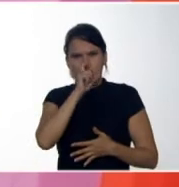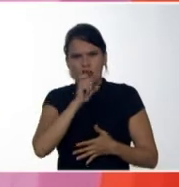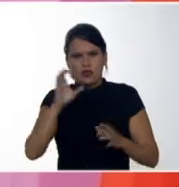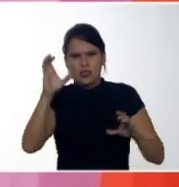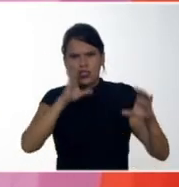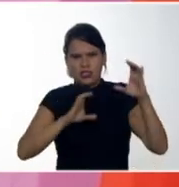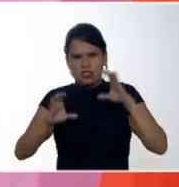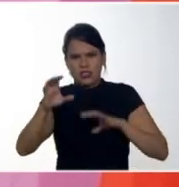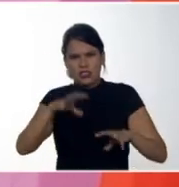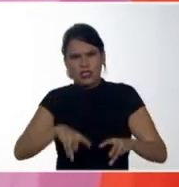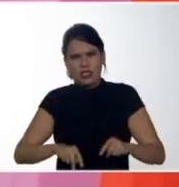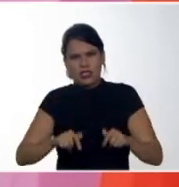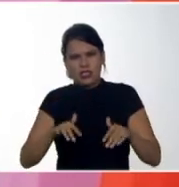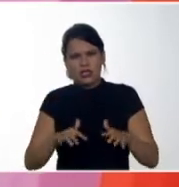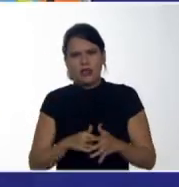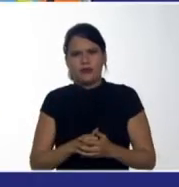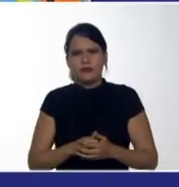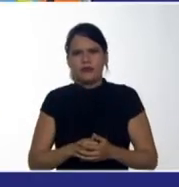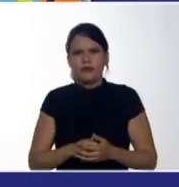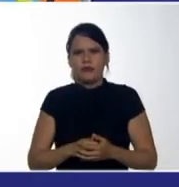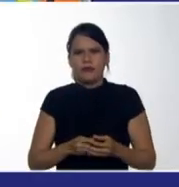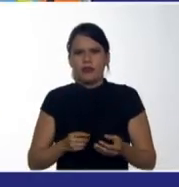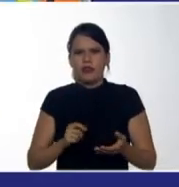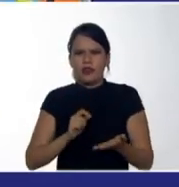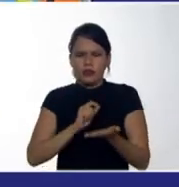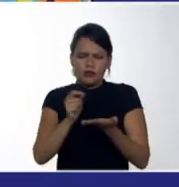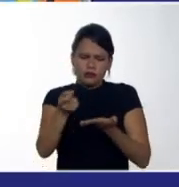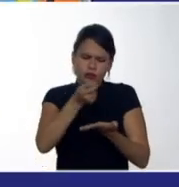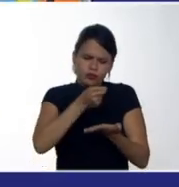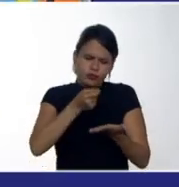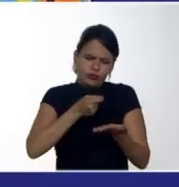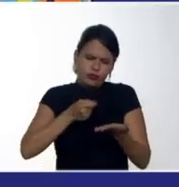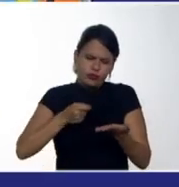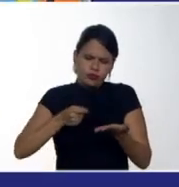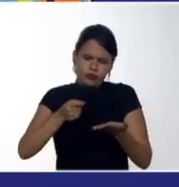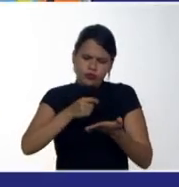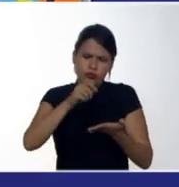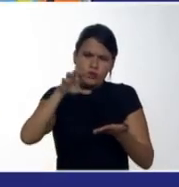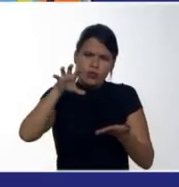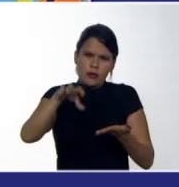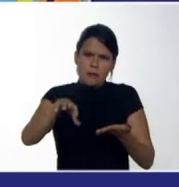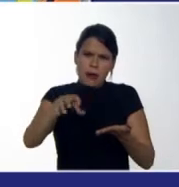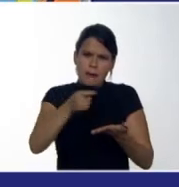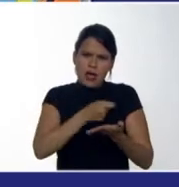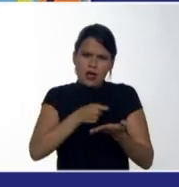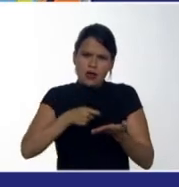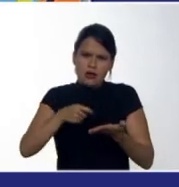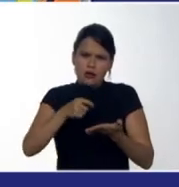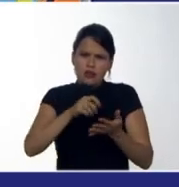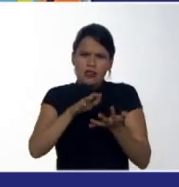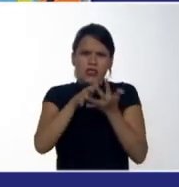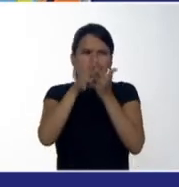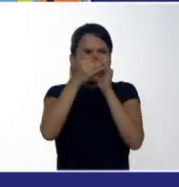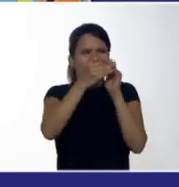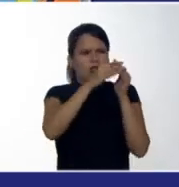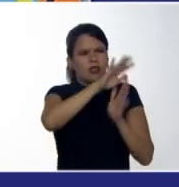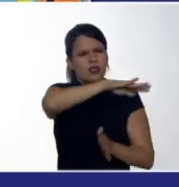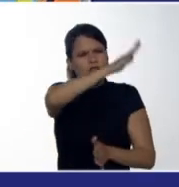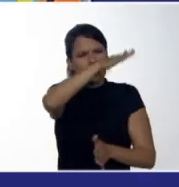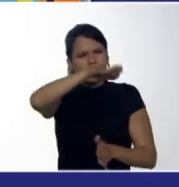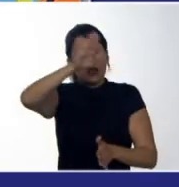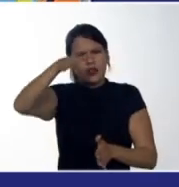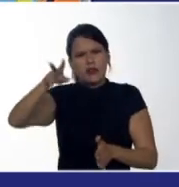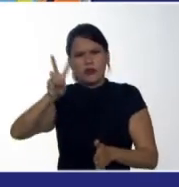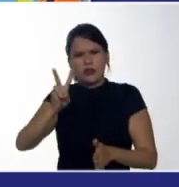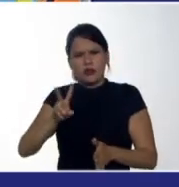Ciencia de la Tierra. Tenemos, elabora una cartografía del relieve venezolano y en equipo con tu familia realiza un dibujo de